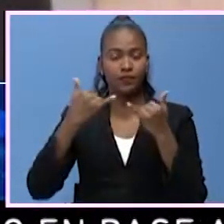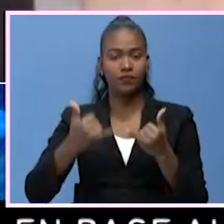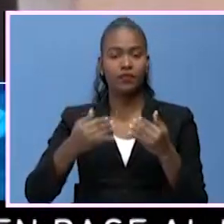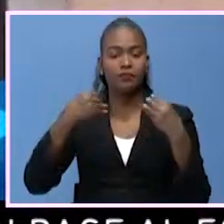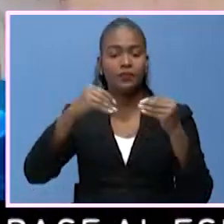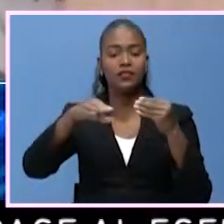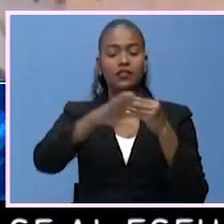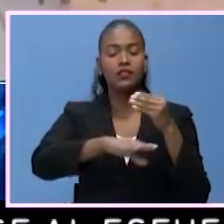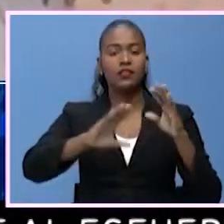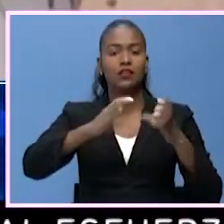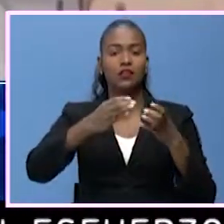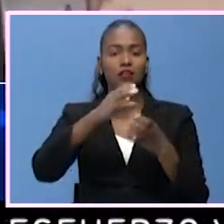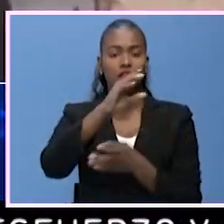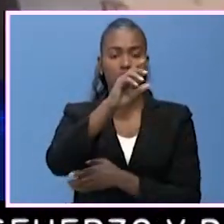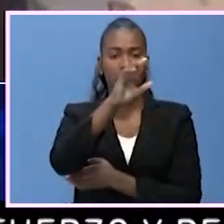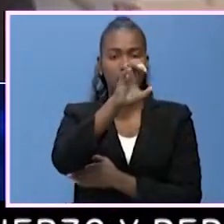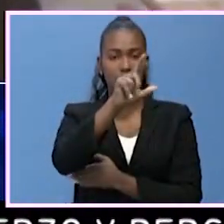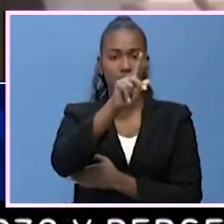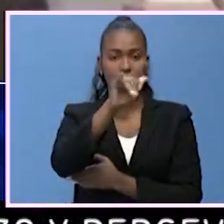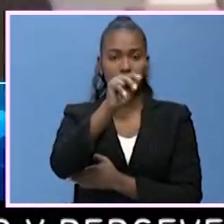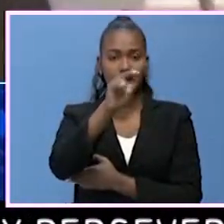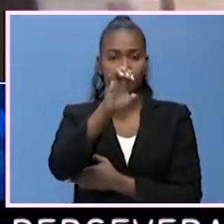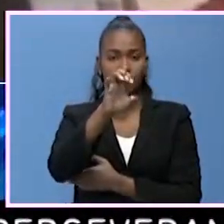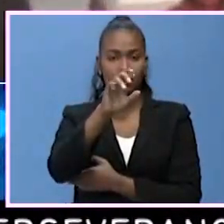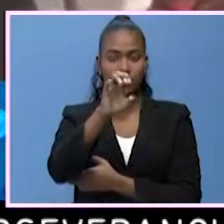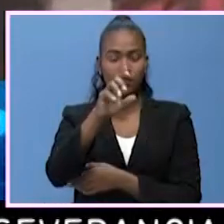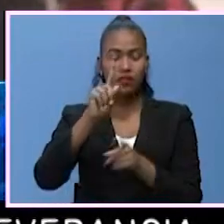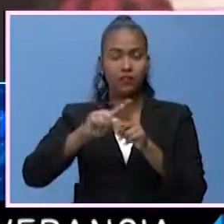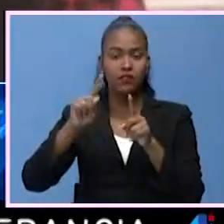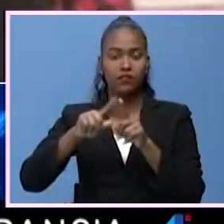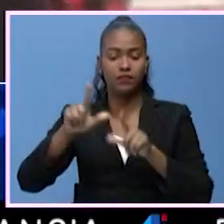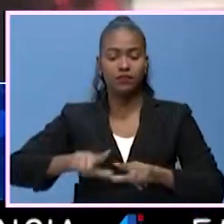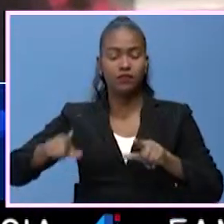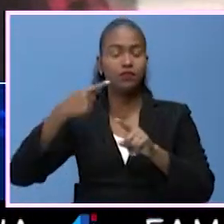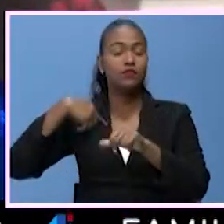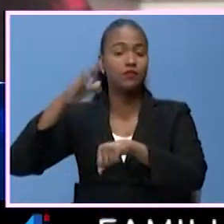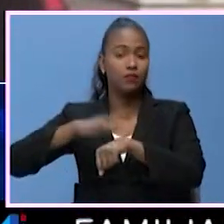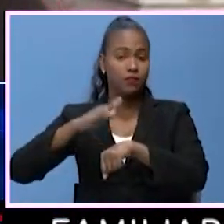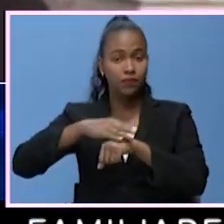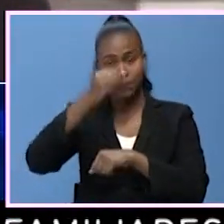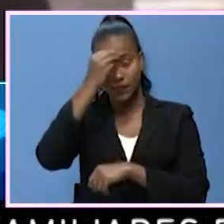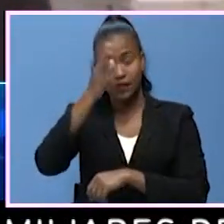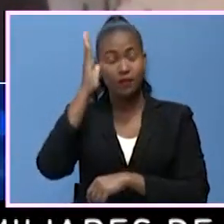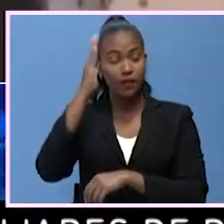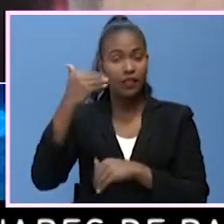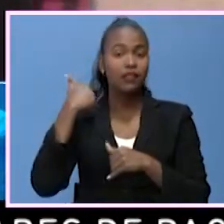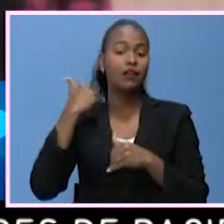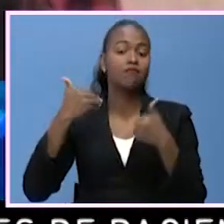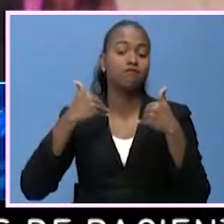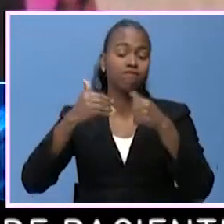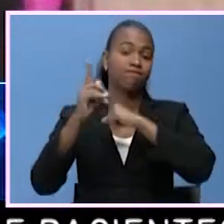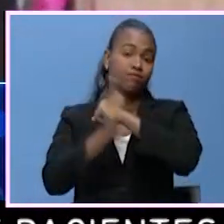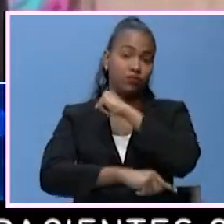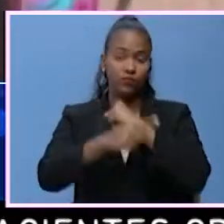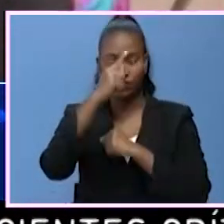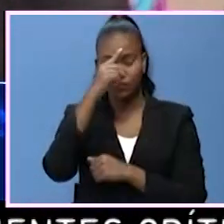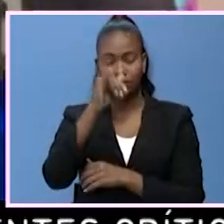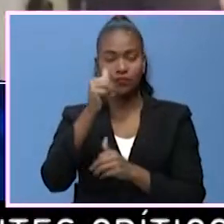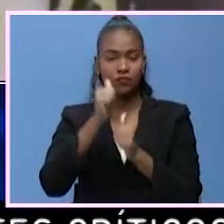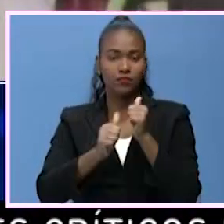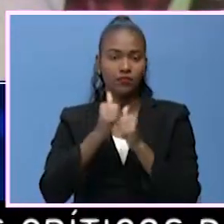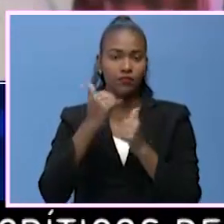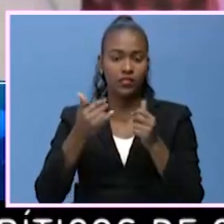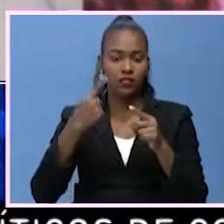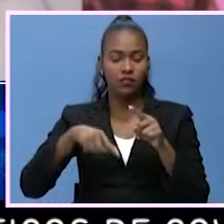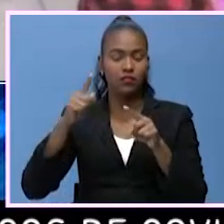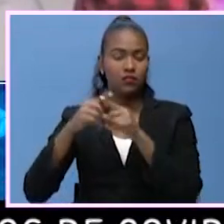Príncipe, donde en varias ocasiones le hemos advertido que vamos a tomar medidas por el problema de que